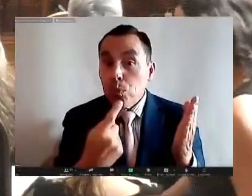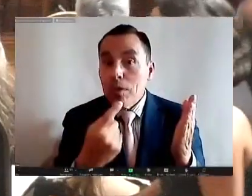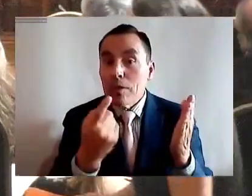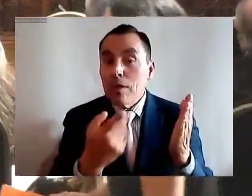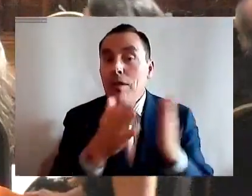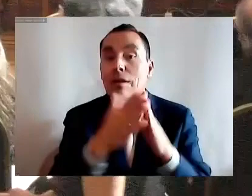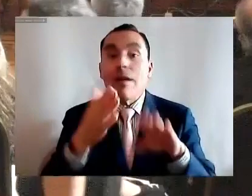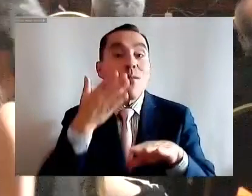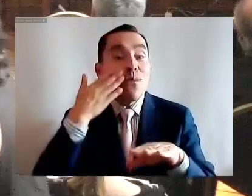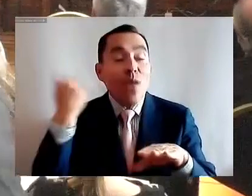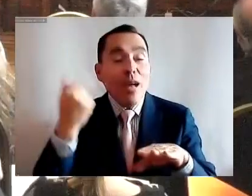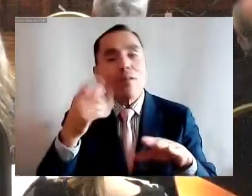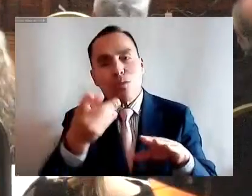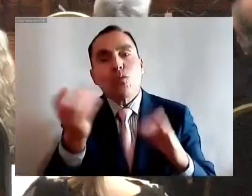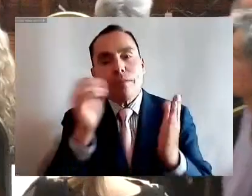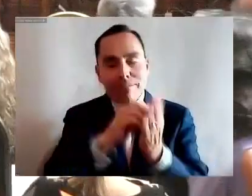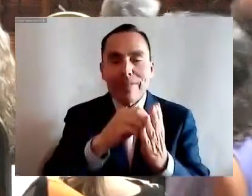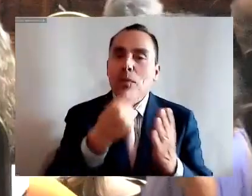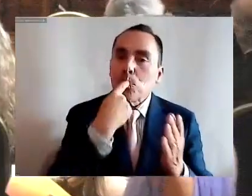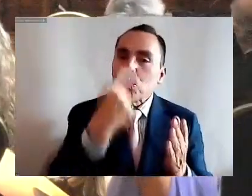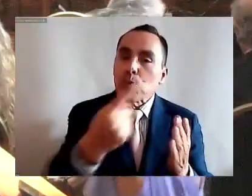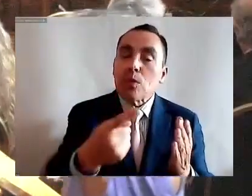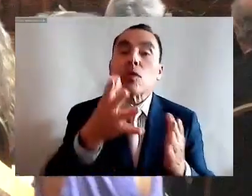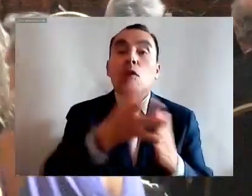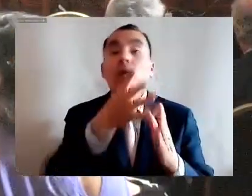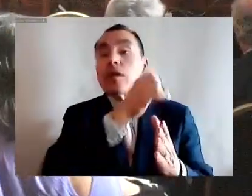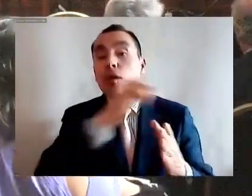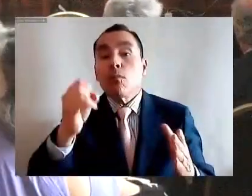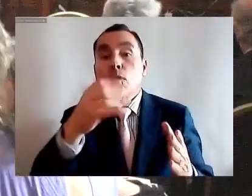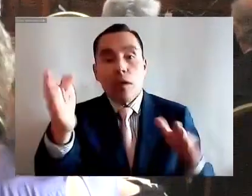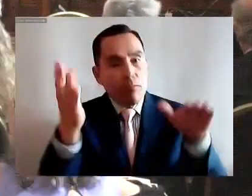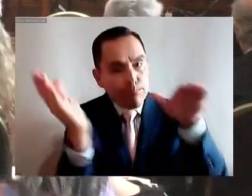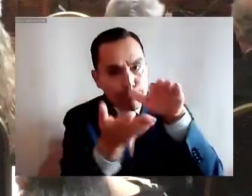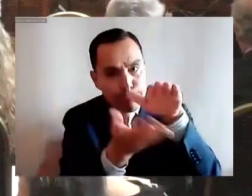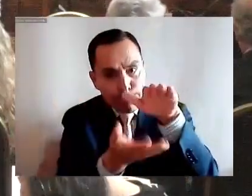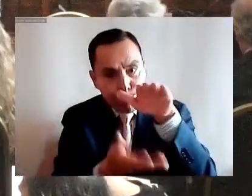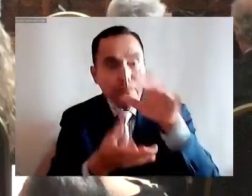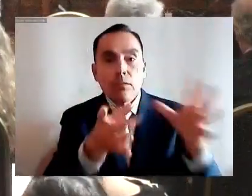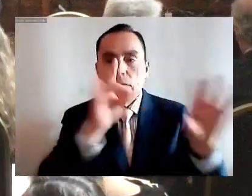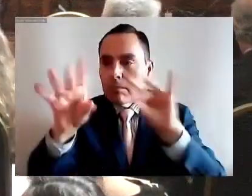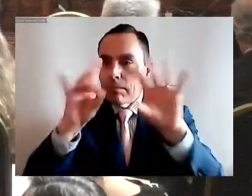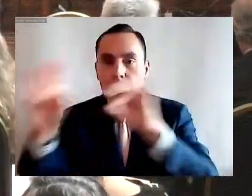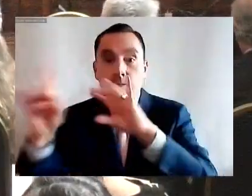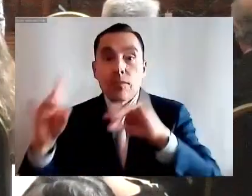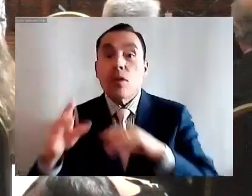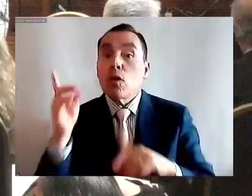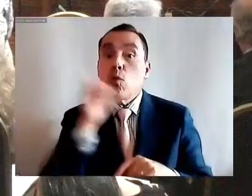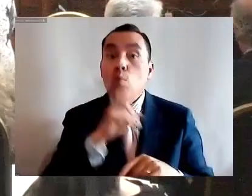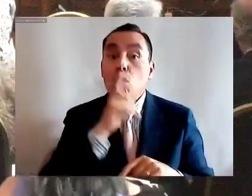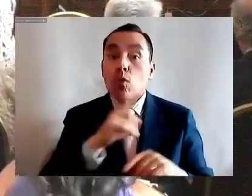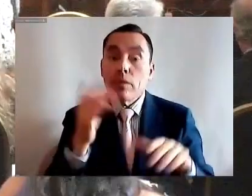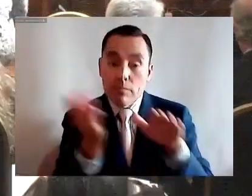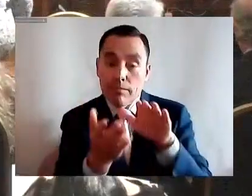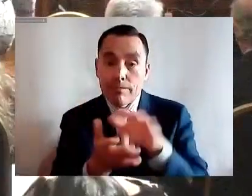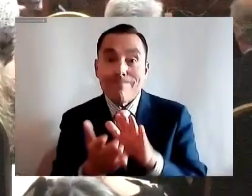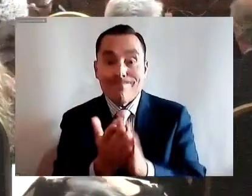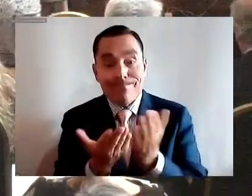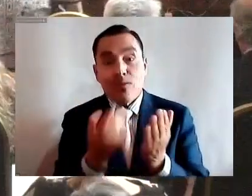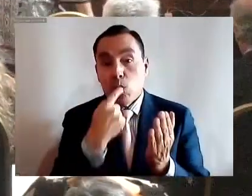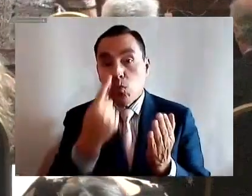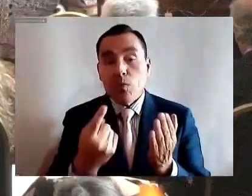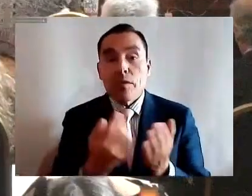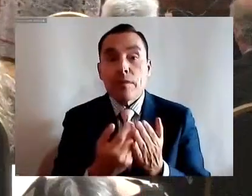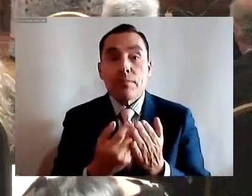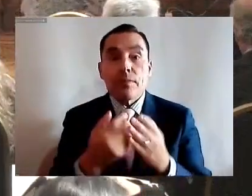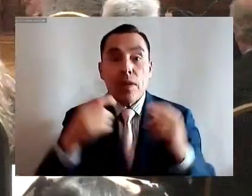hacer preguntas que se van a ir recolectando al final del panel. Además, esto está siendo transmitido